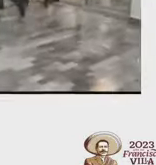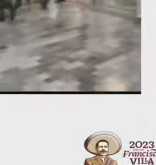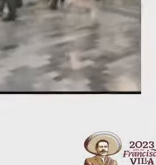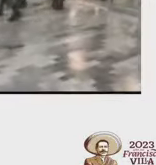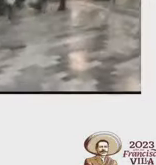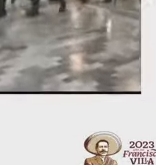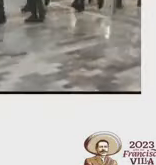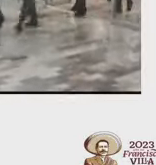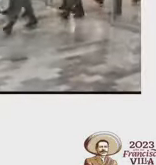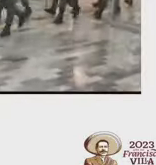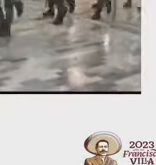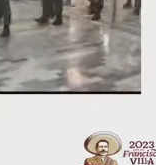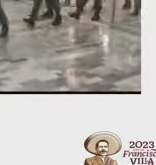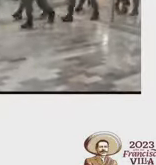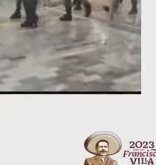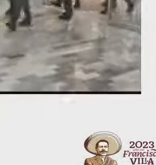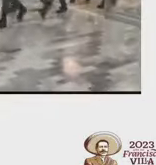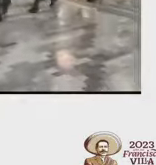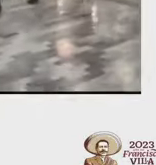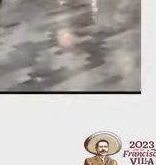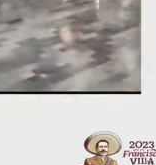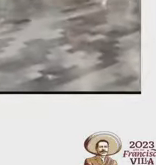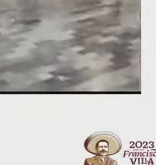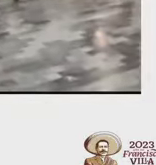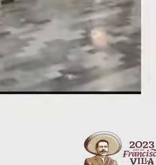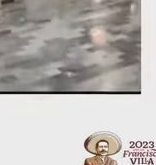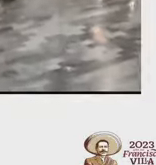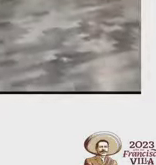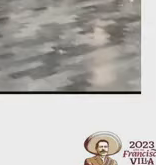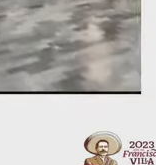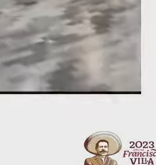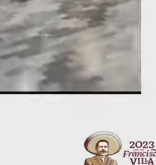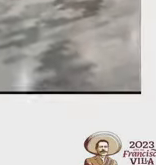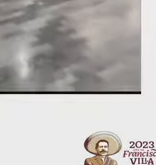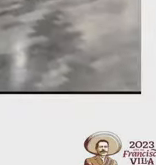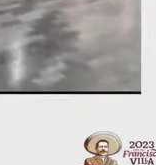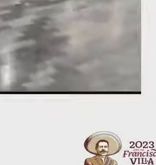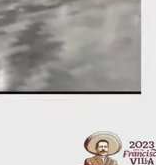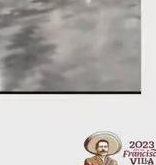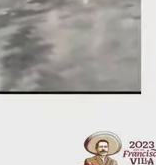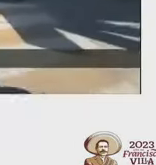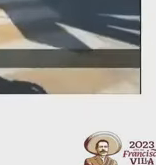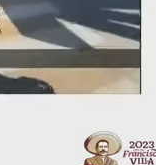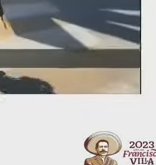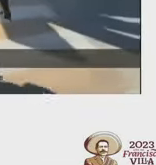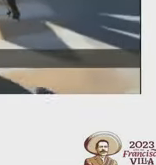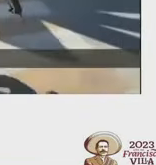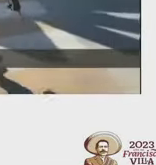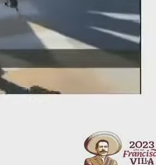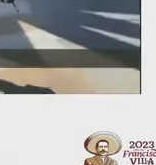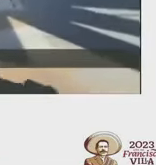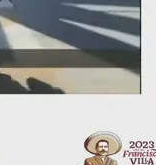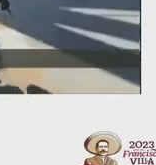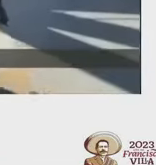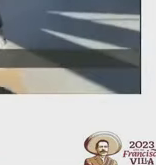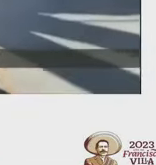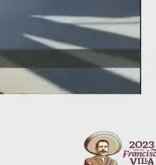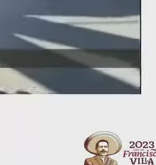1.888 en la de fortalecimiento de las aduanas, 3.161 en el combate al mercado ilícito